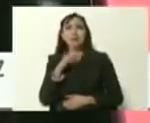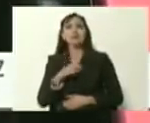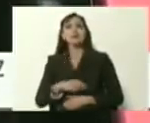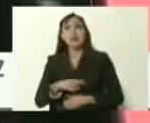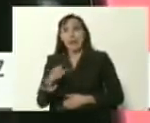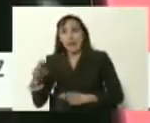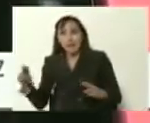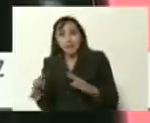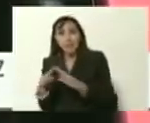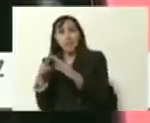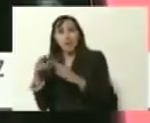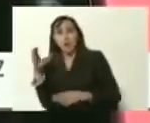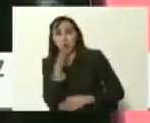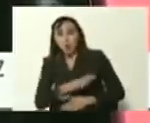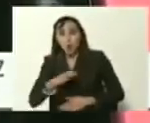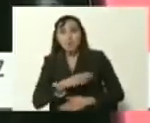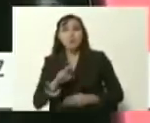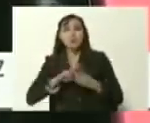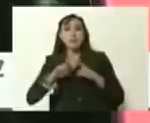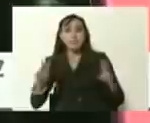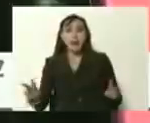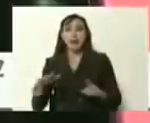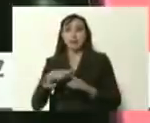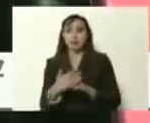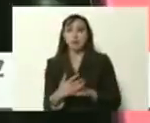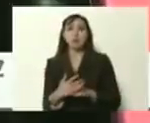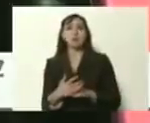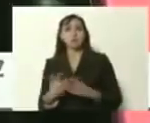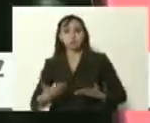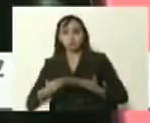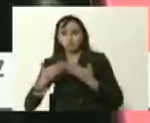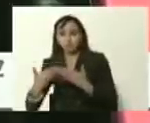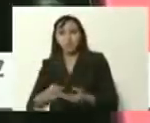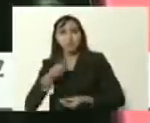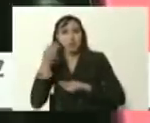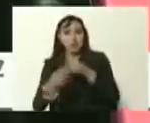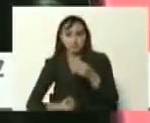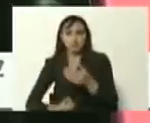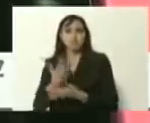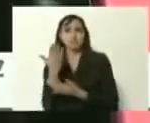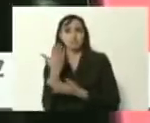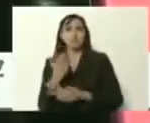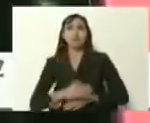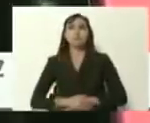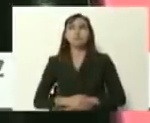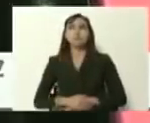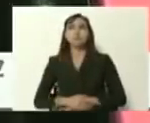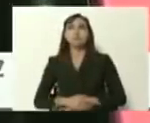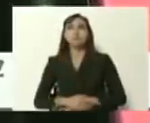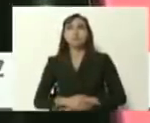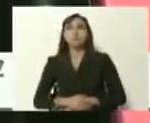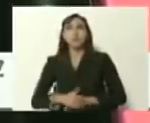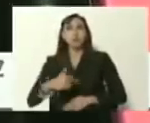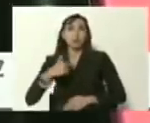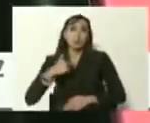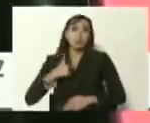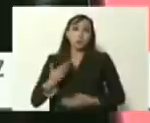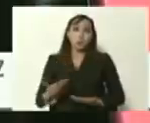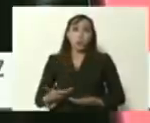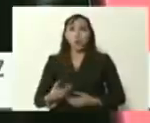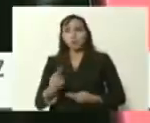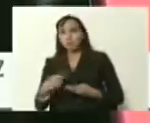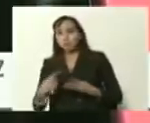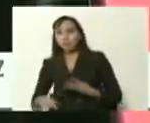esta comisión de paz o por la situación en la que estamos viviendo que llevó a la creación de esta comisión, estaría yo y